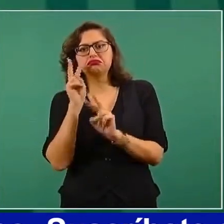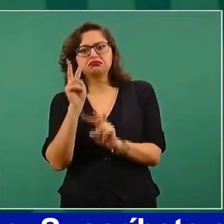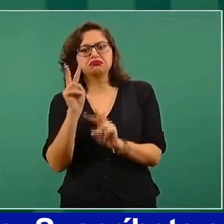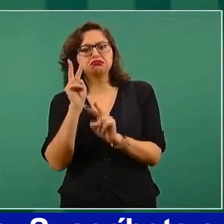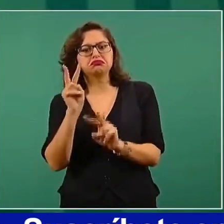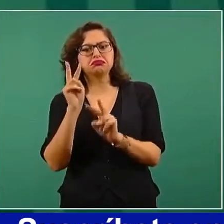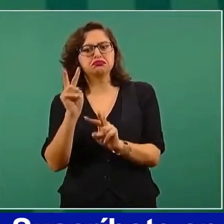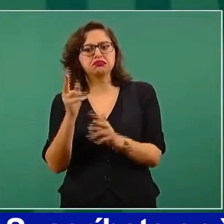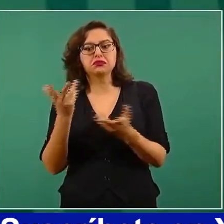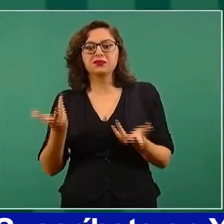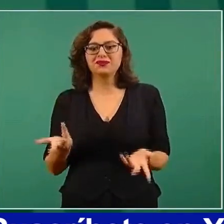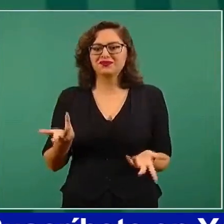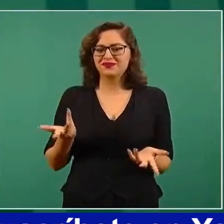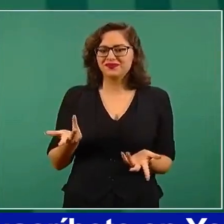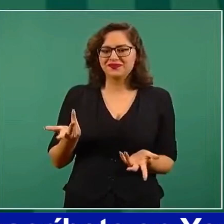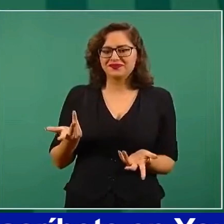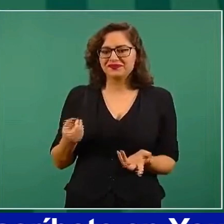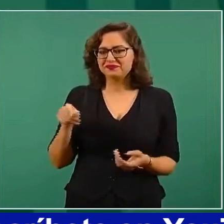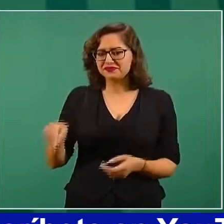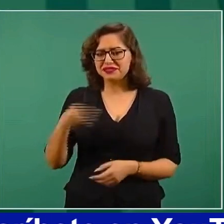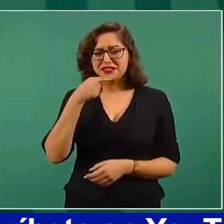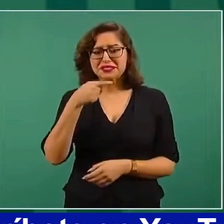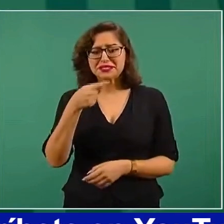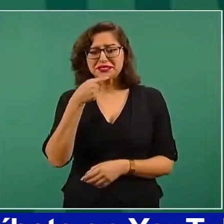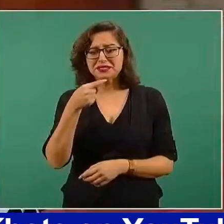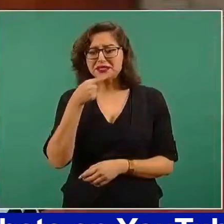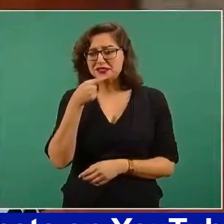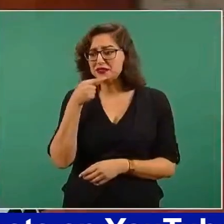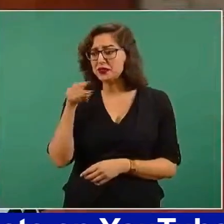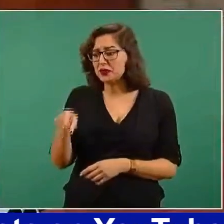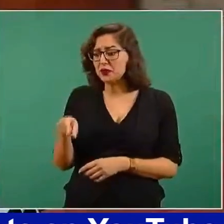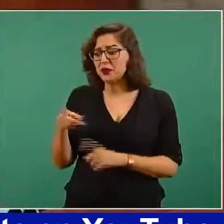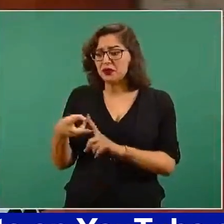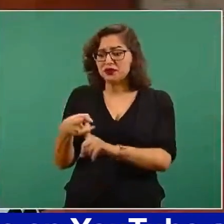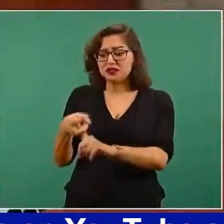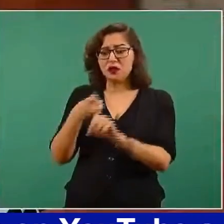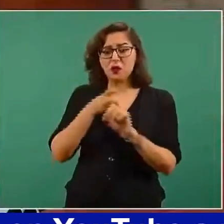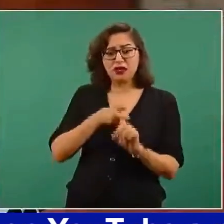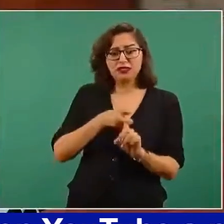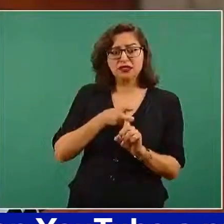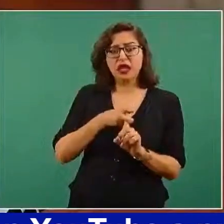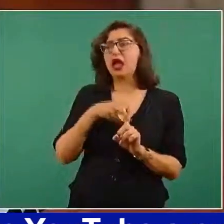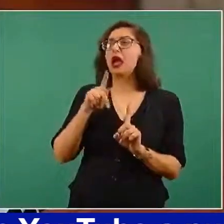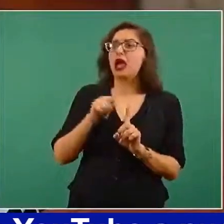si hubiera salido el niño del secuestro a la escuela, regresado